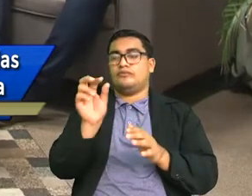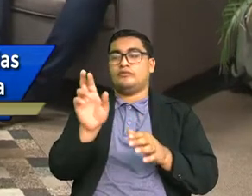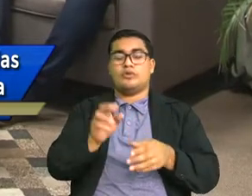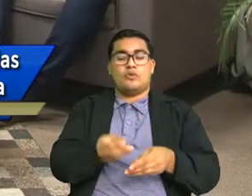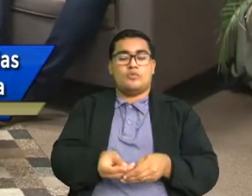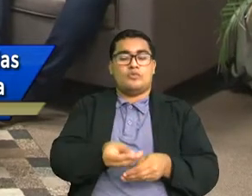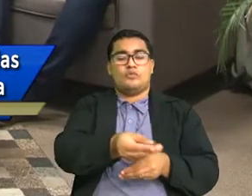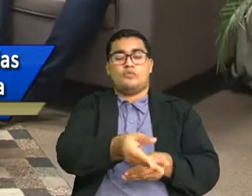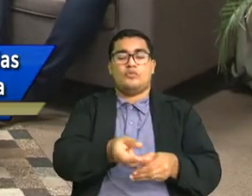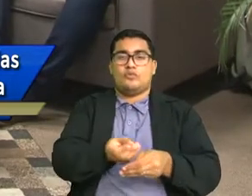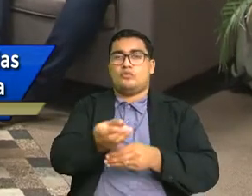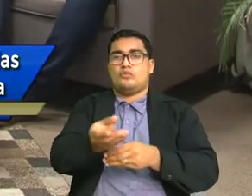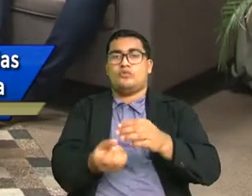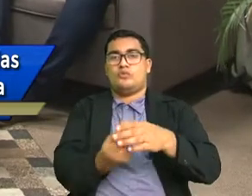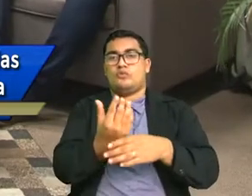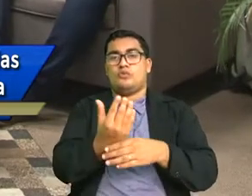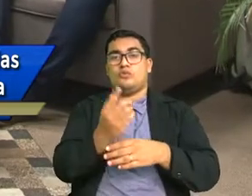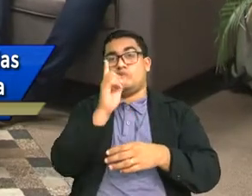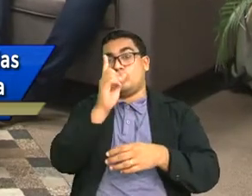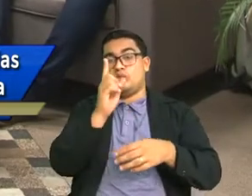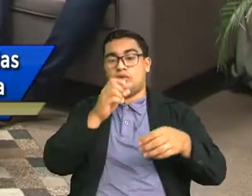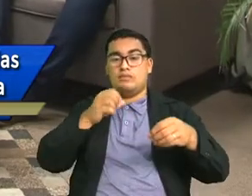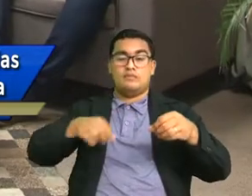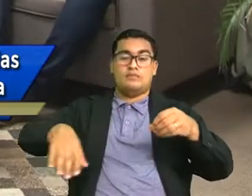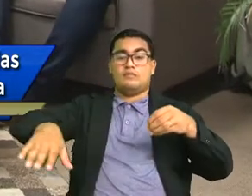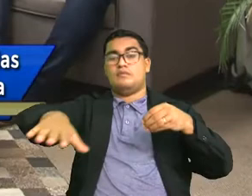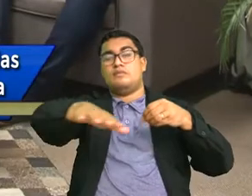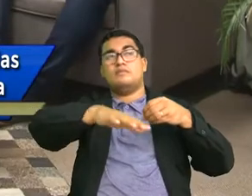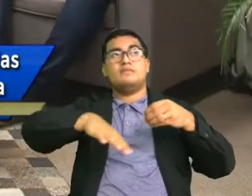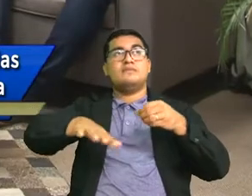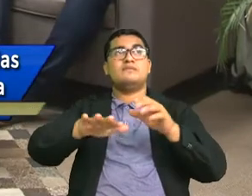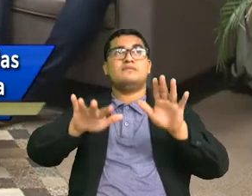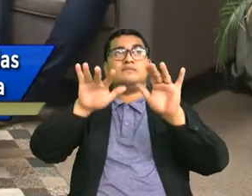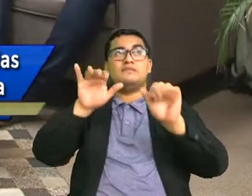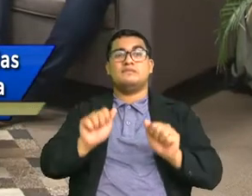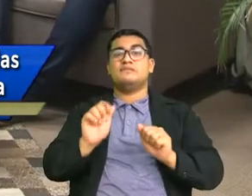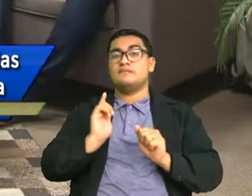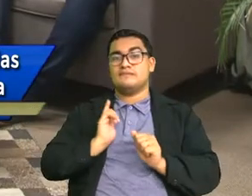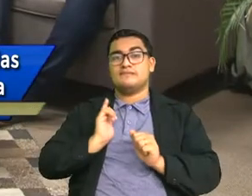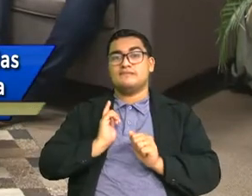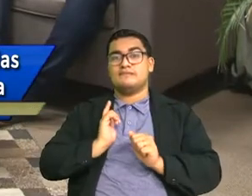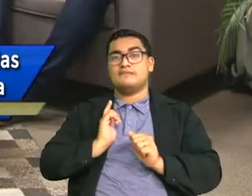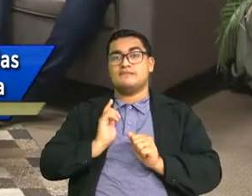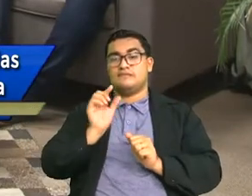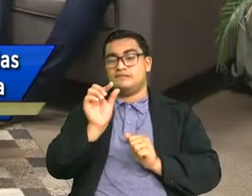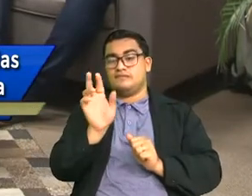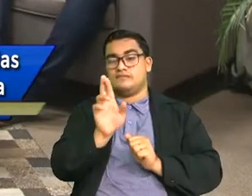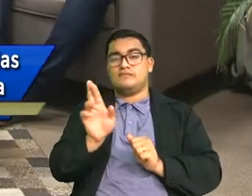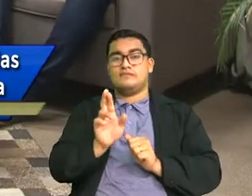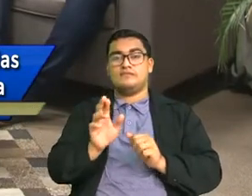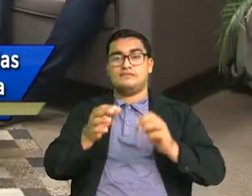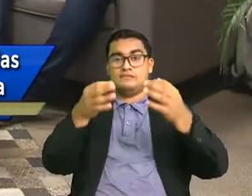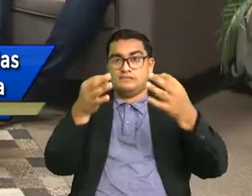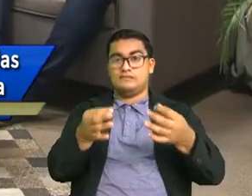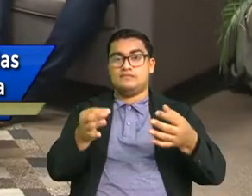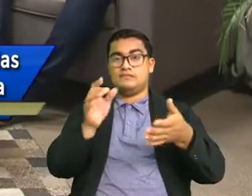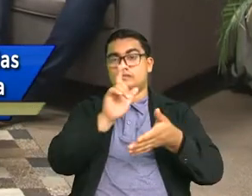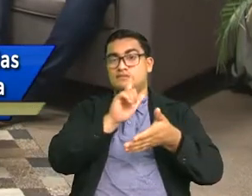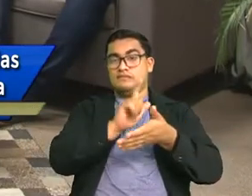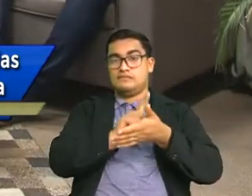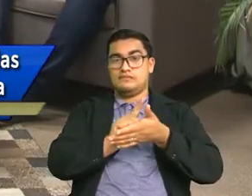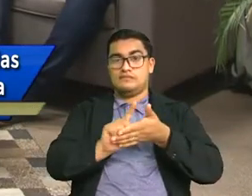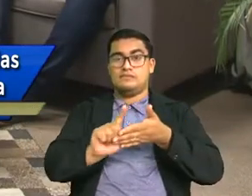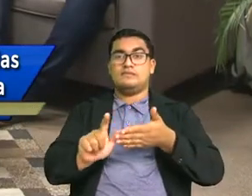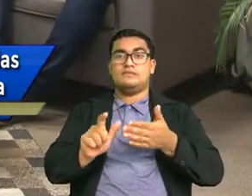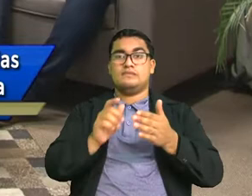por ejemplo ahorita una manzana llegará para obtener el producto el grano gianni pero entonces espirituales que hay que llevar un